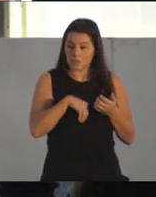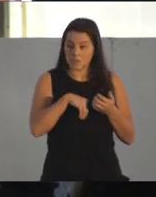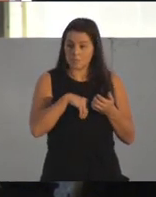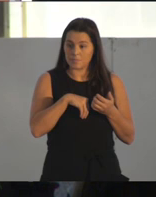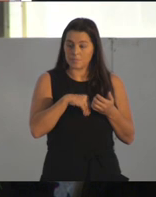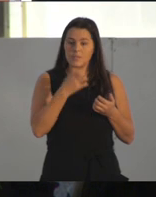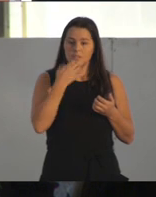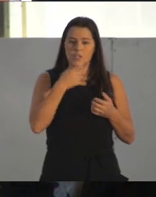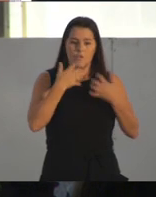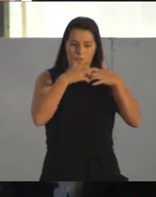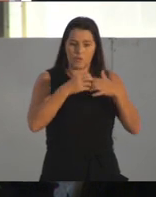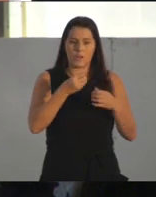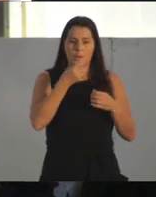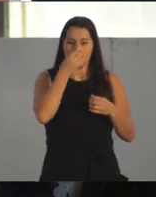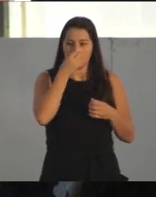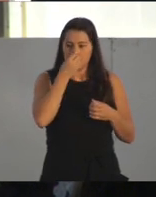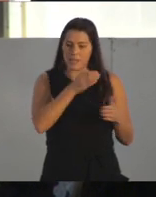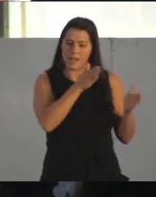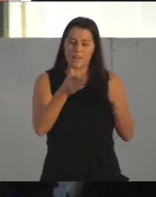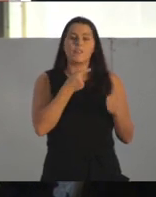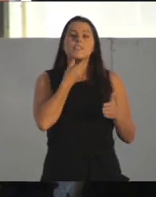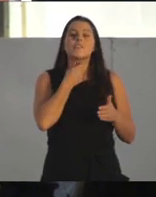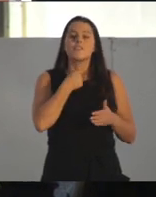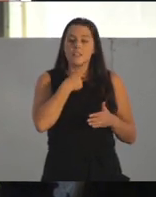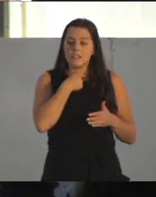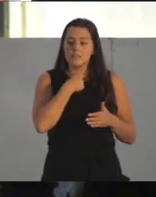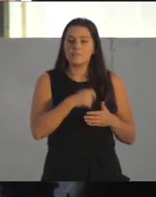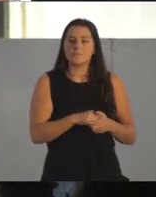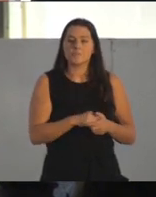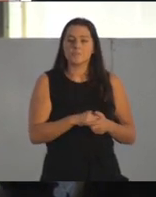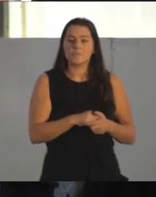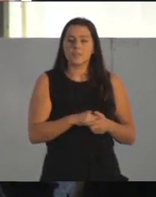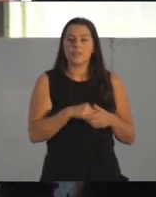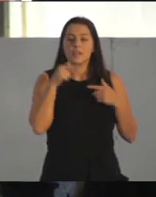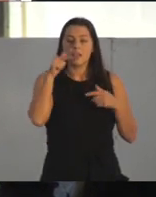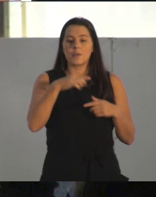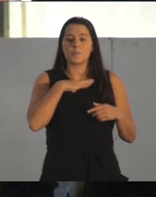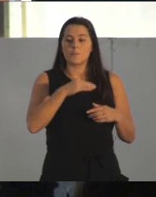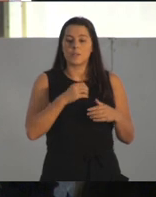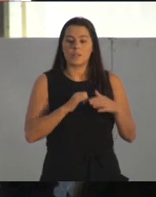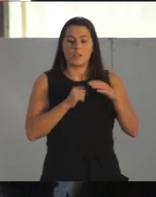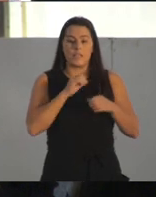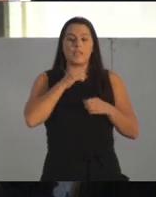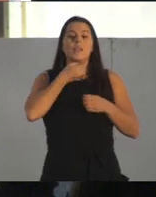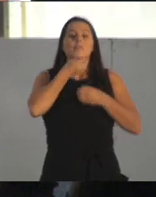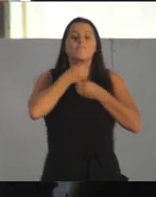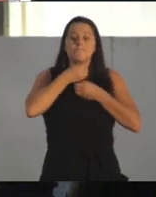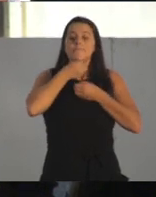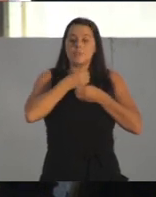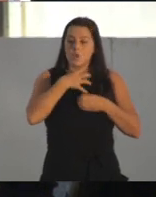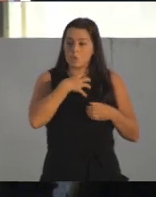faríngea, la deglución en la fase faríngea, y no se producen atragantamientos, es decir, no hay paso de la